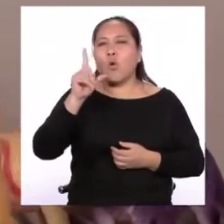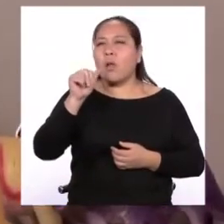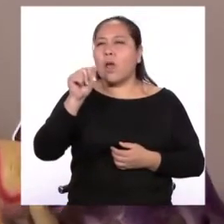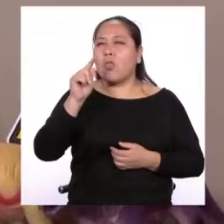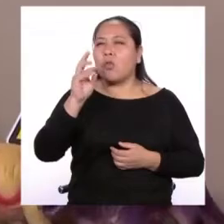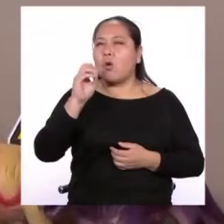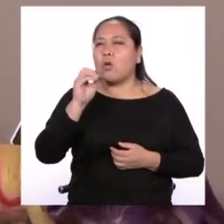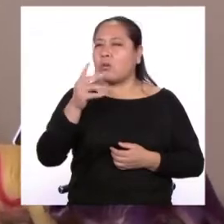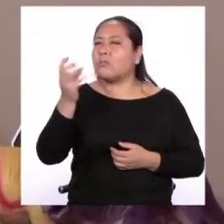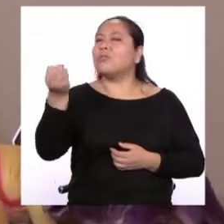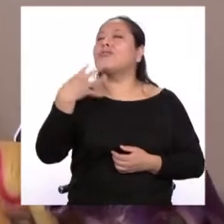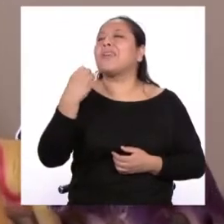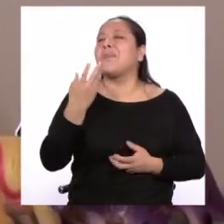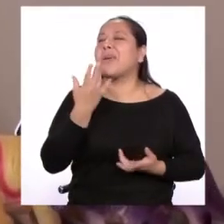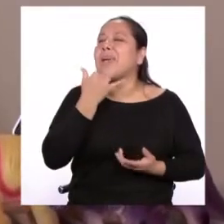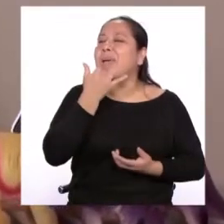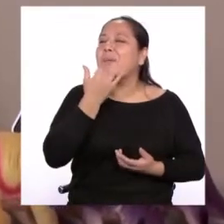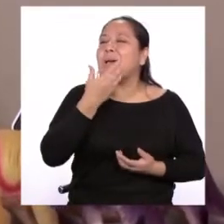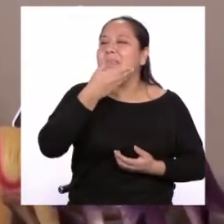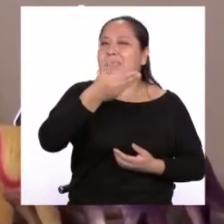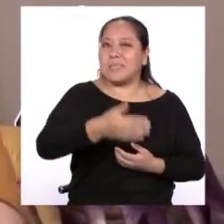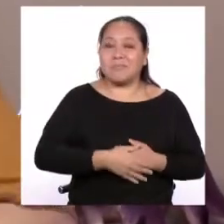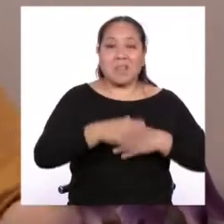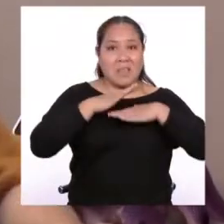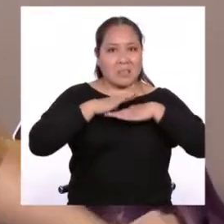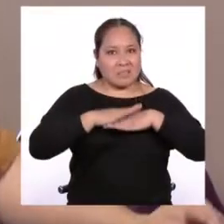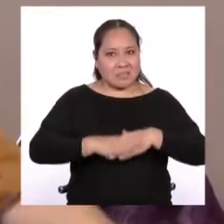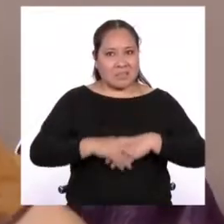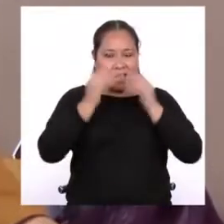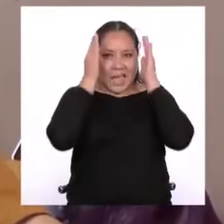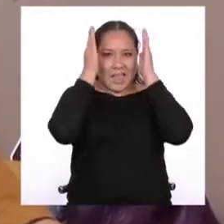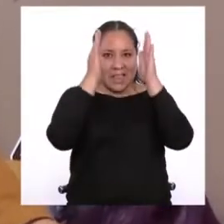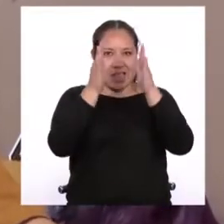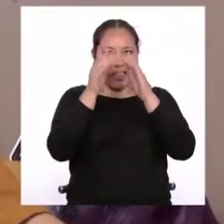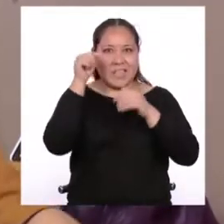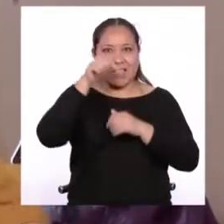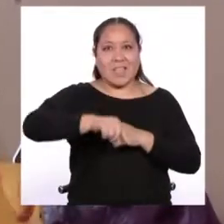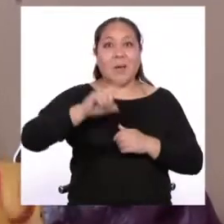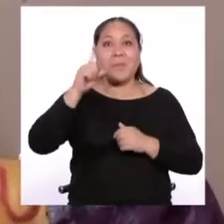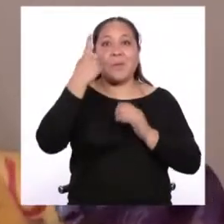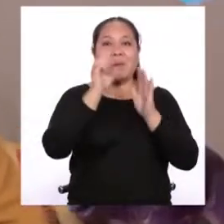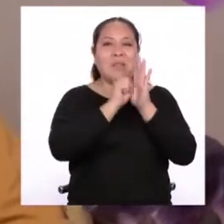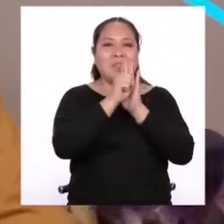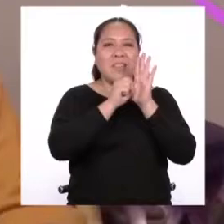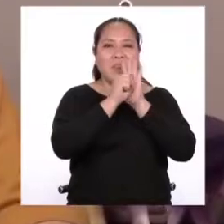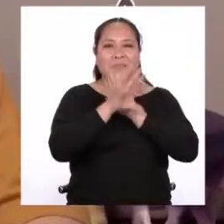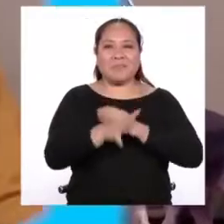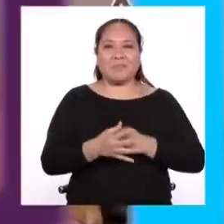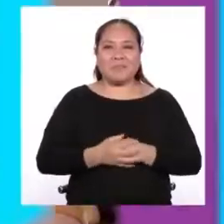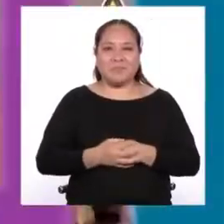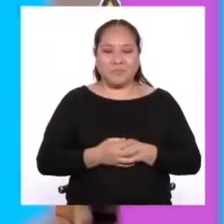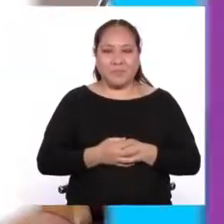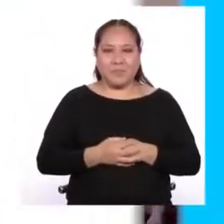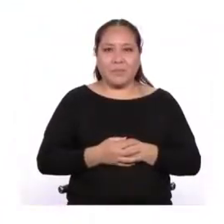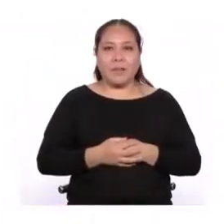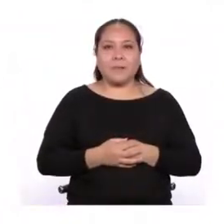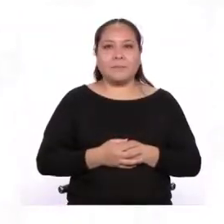¿Me puedes decir el resto? Ponte cómodo entonces y presta atención al primer video.